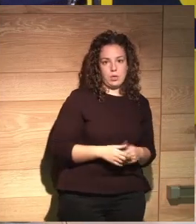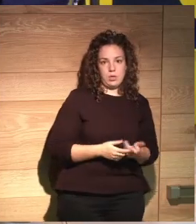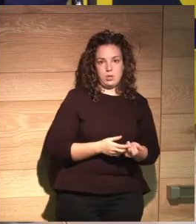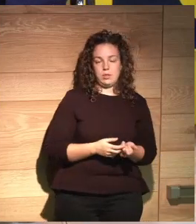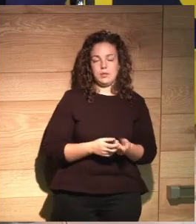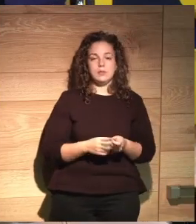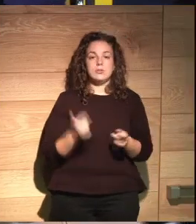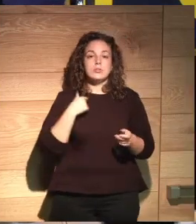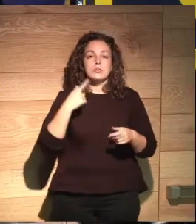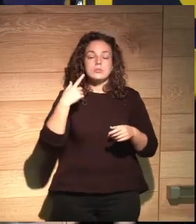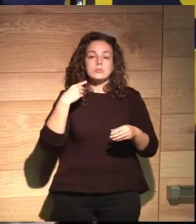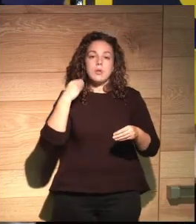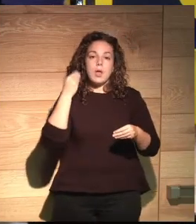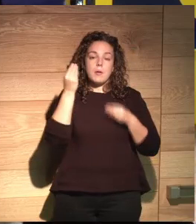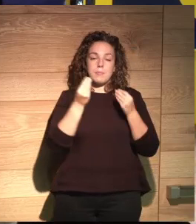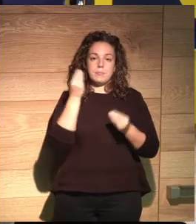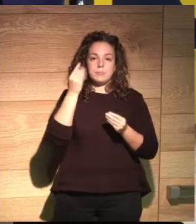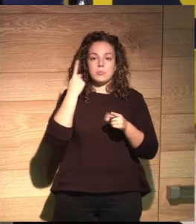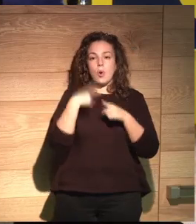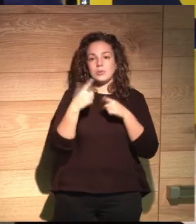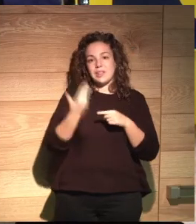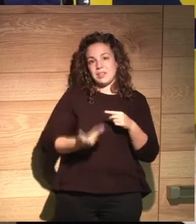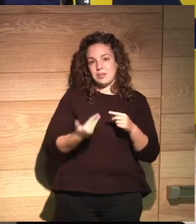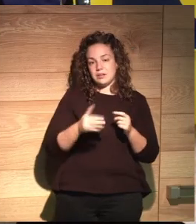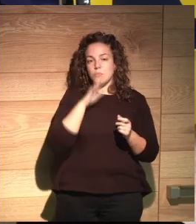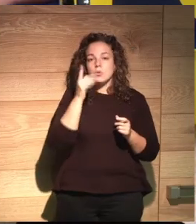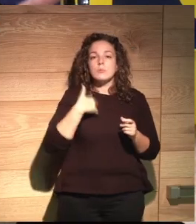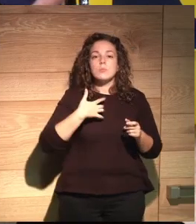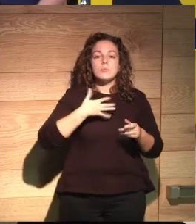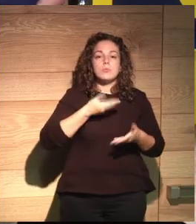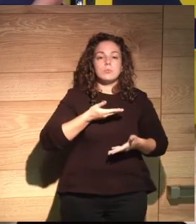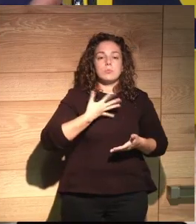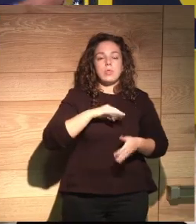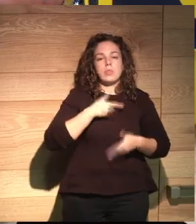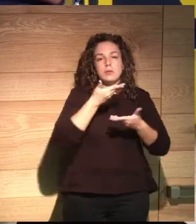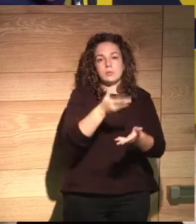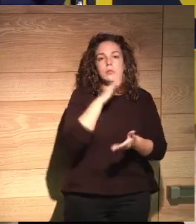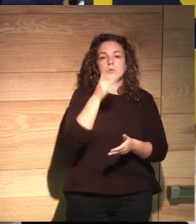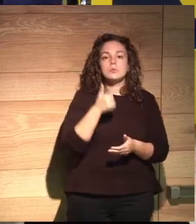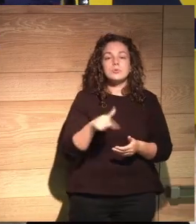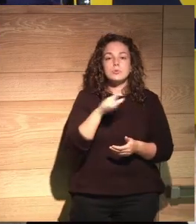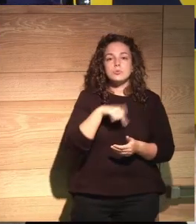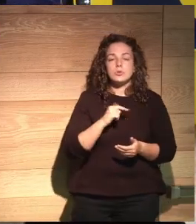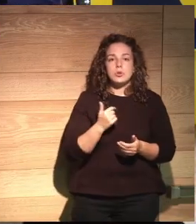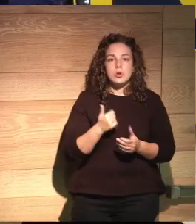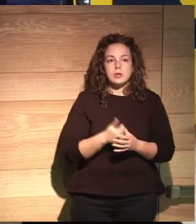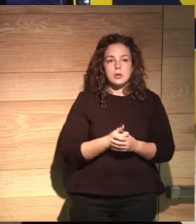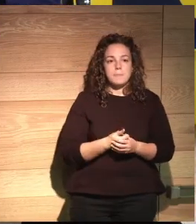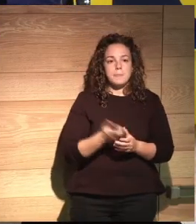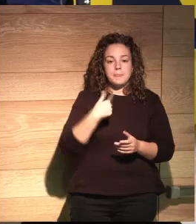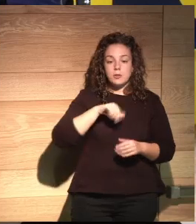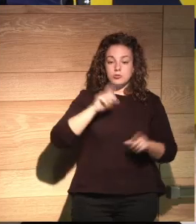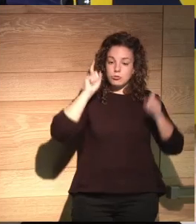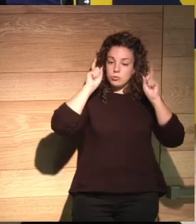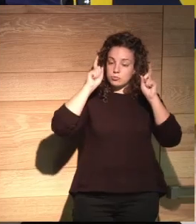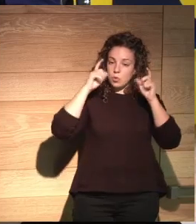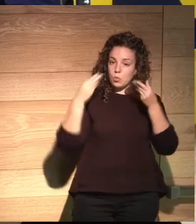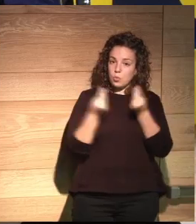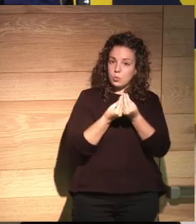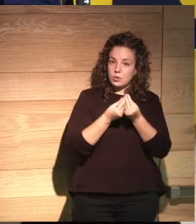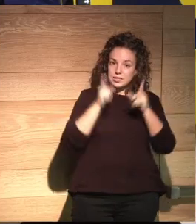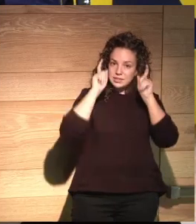creo que tenemos que soltar yo creo que una cosa interesante que puedes ayudarnos en lo que estamos nosotros enseñamos juntos